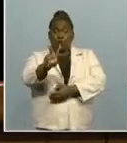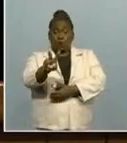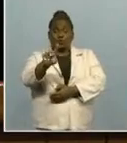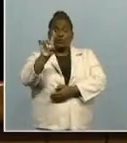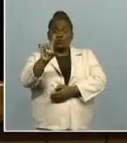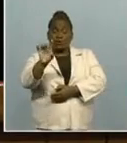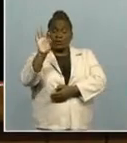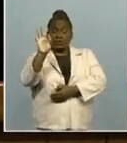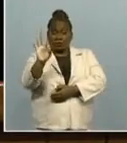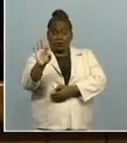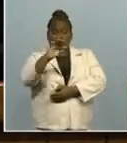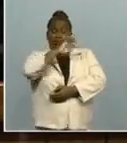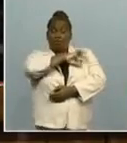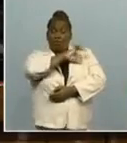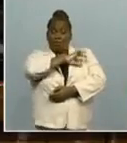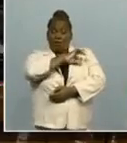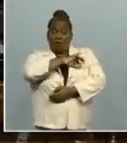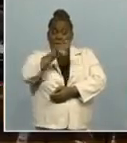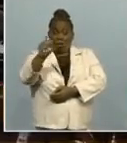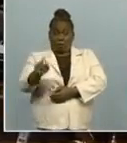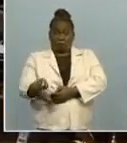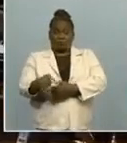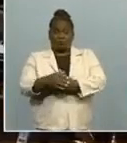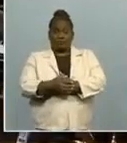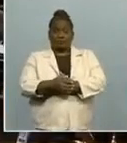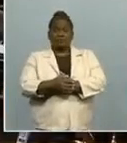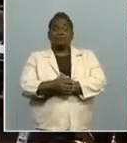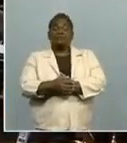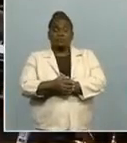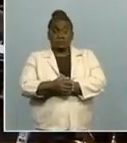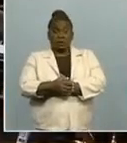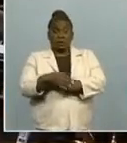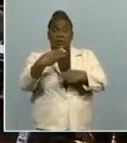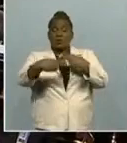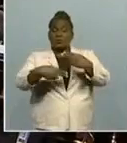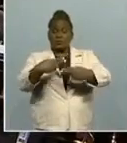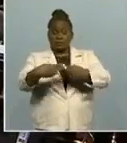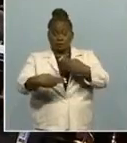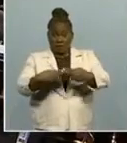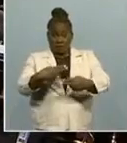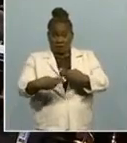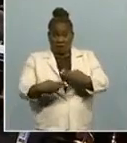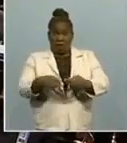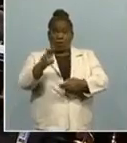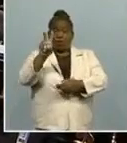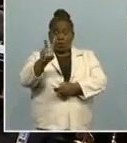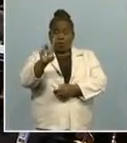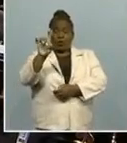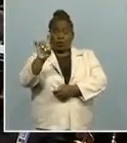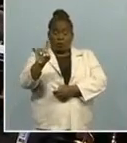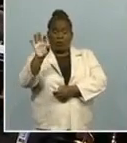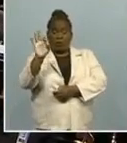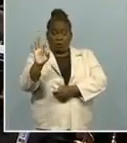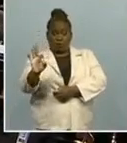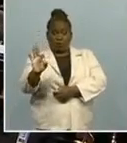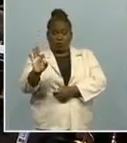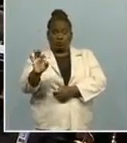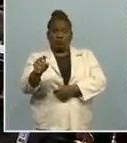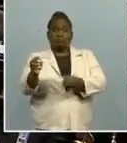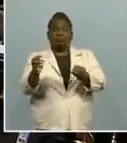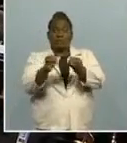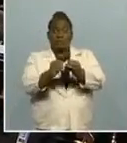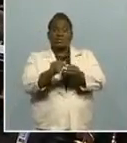298 delegados realizando los 298 para un